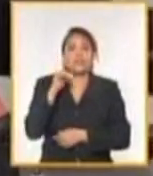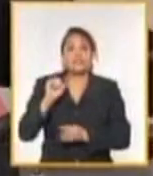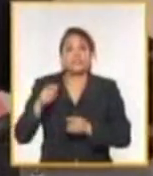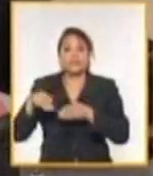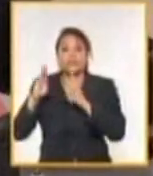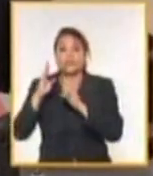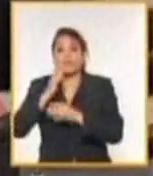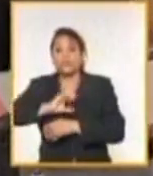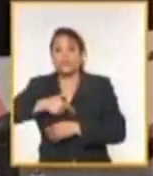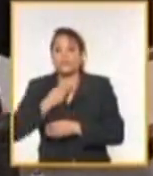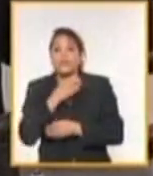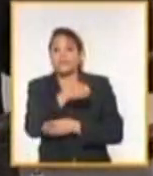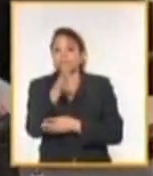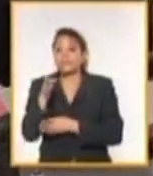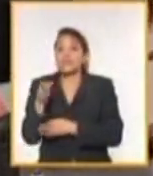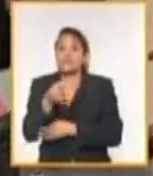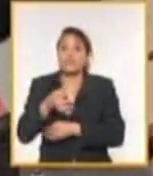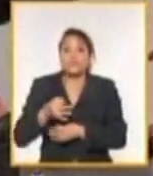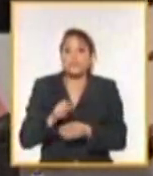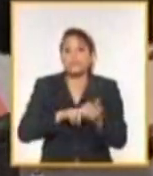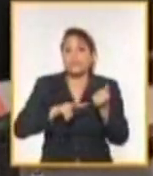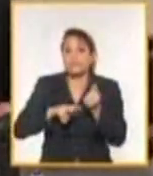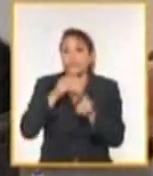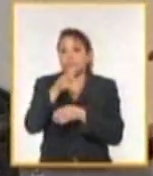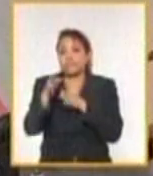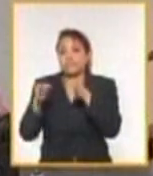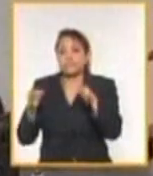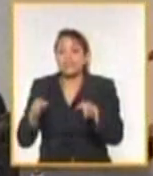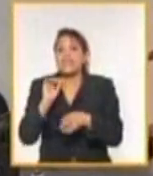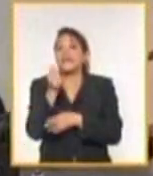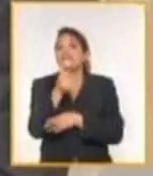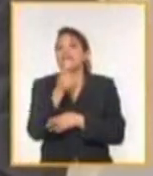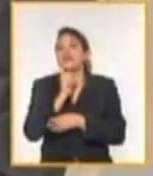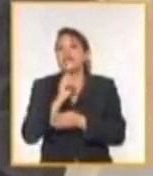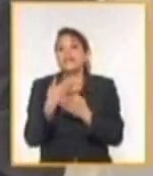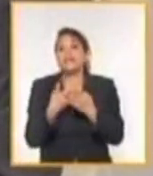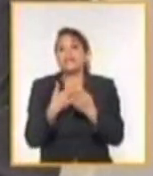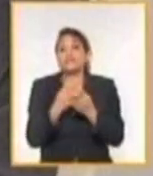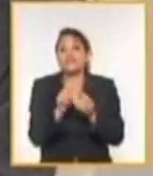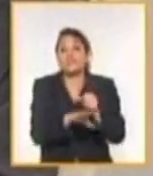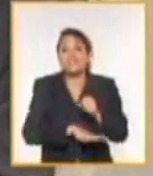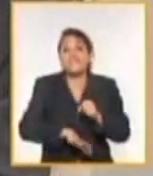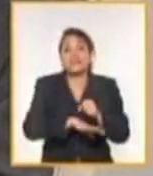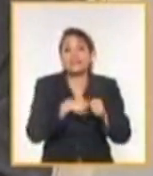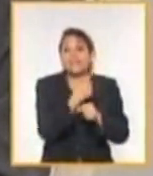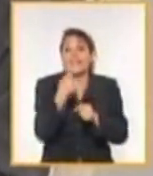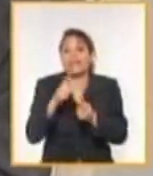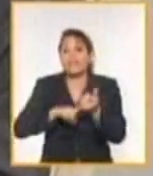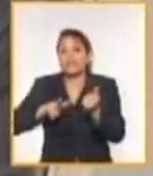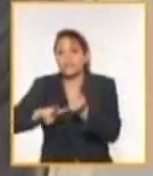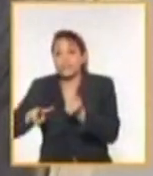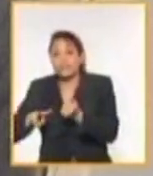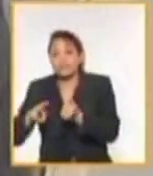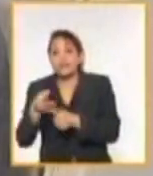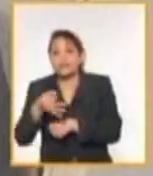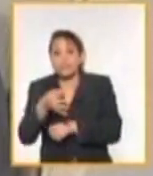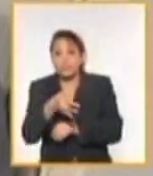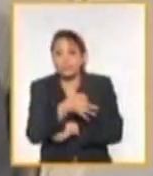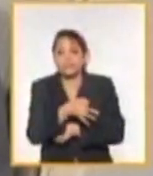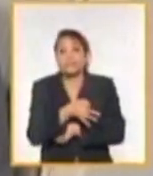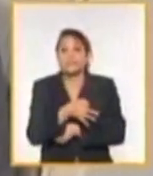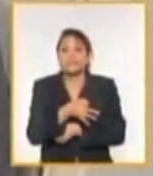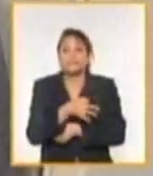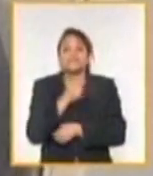hasta los municipios. Sí, los museos, 10 las instituciones, 10 instituciones básicas en cada municipio del país. Yo estaba leyendo un